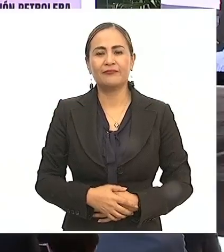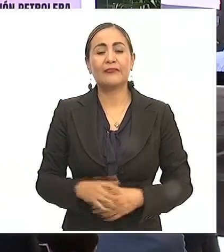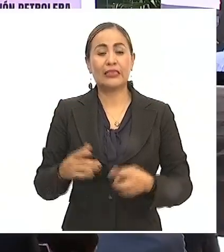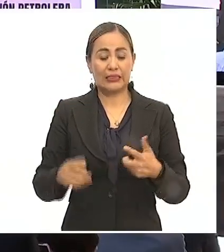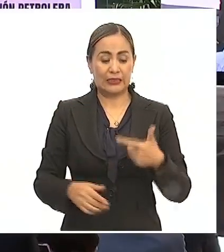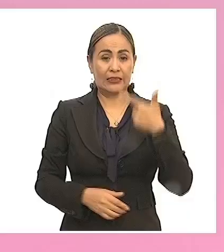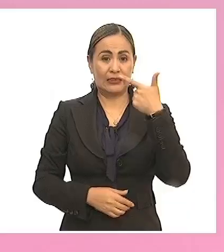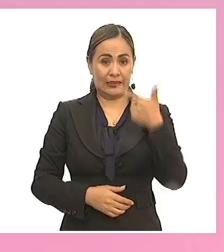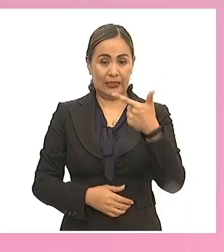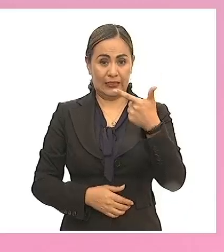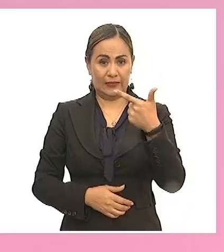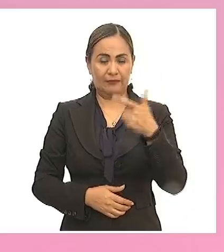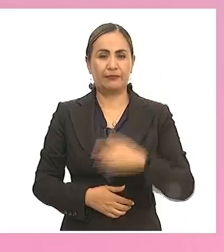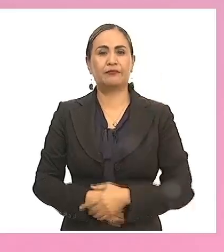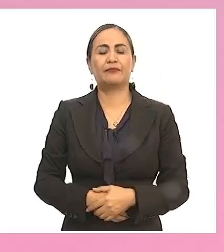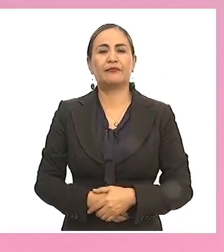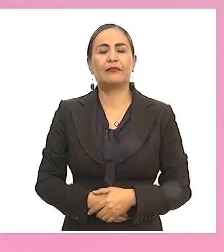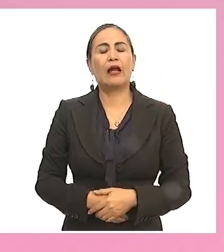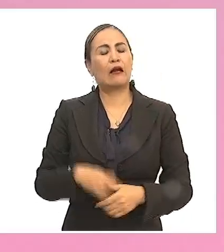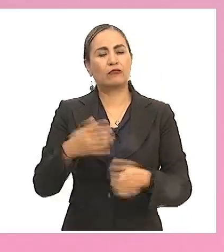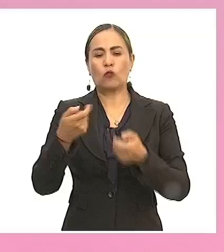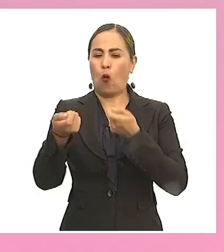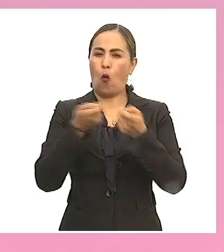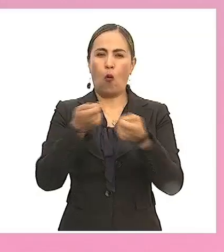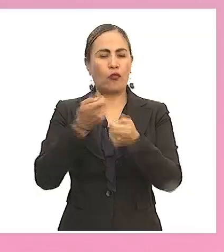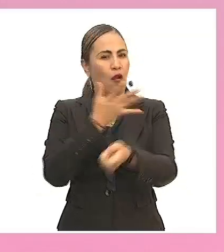Siete, el manejo honesto,